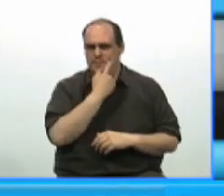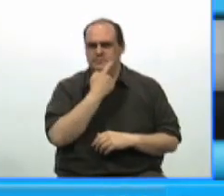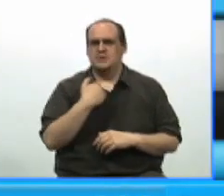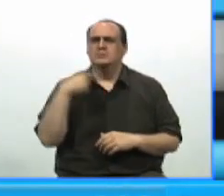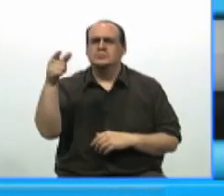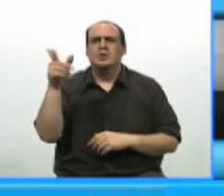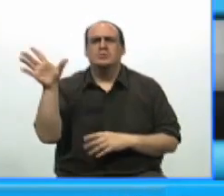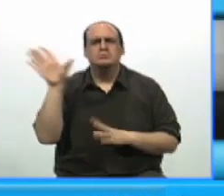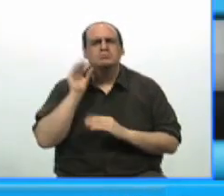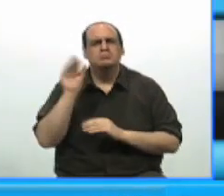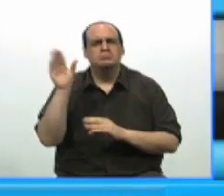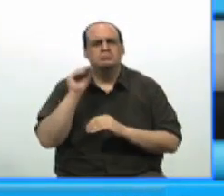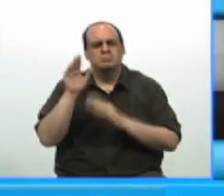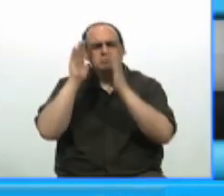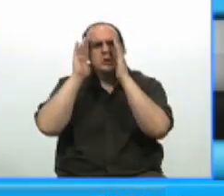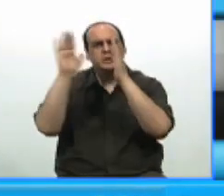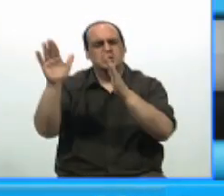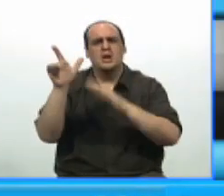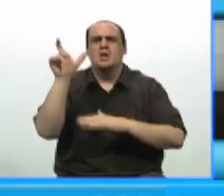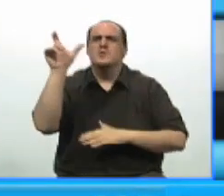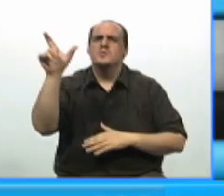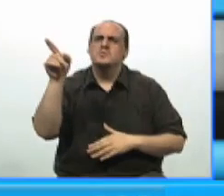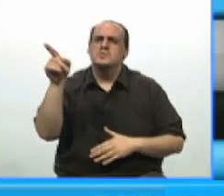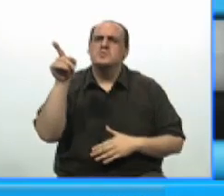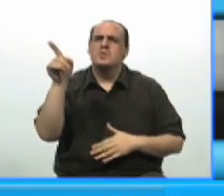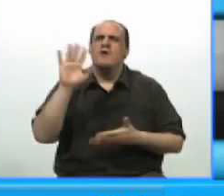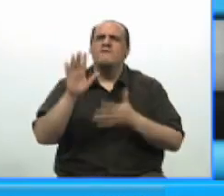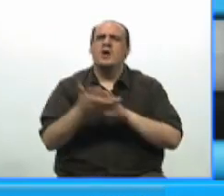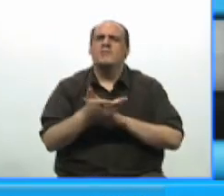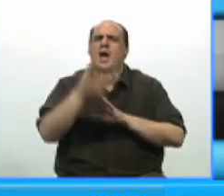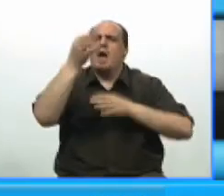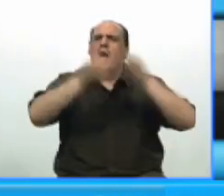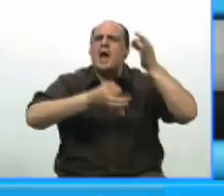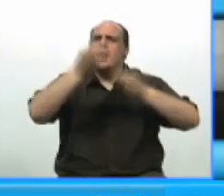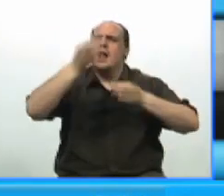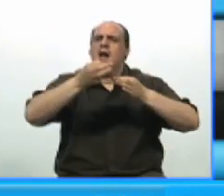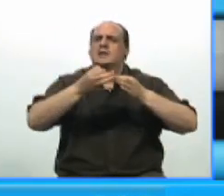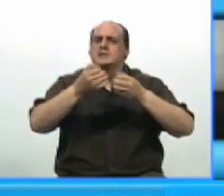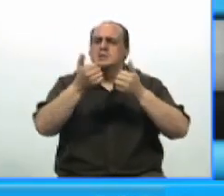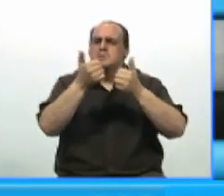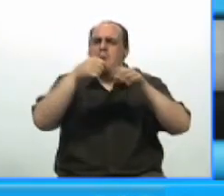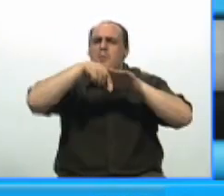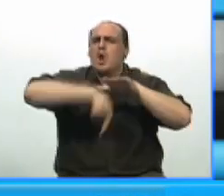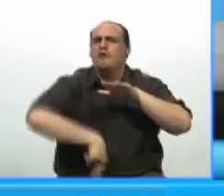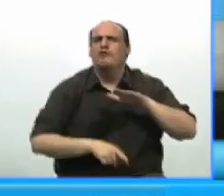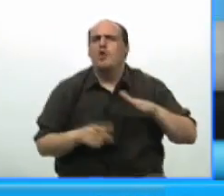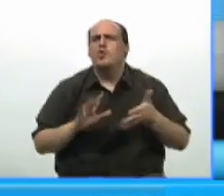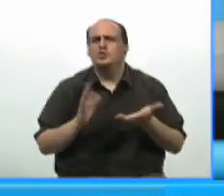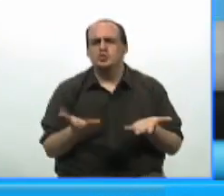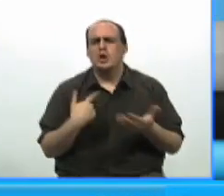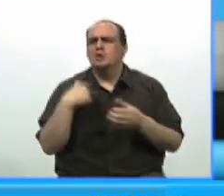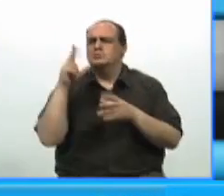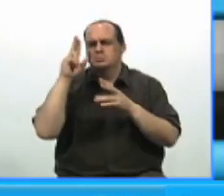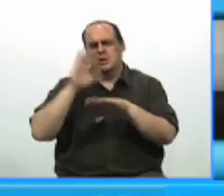como sos un tipo sí, tan profundo en tu análisis, pero al mismo tiempo tan responsable en todo lo que tiene que ver con tu